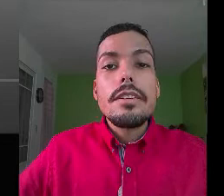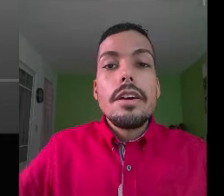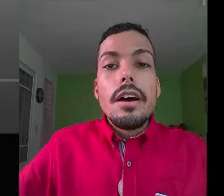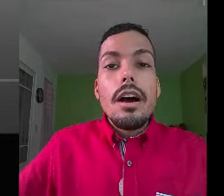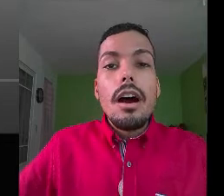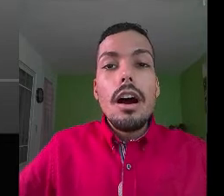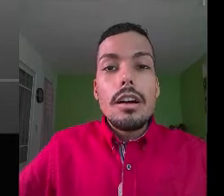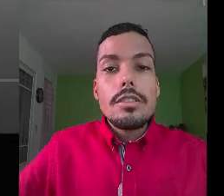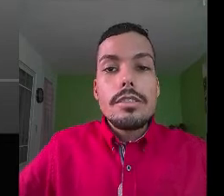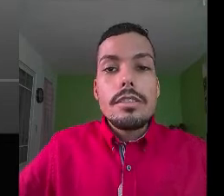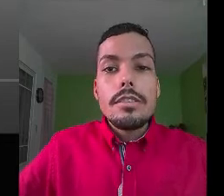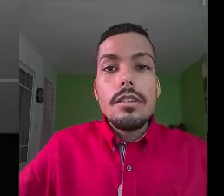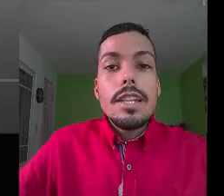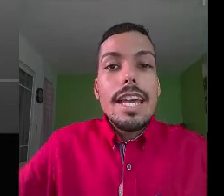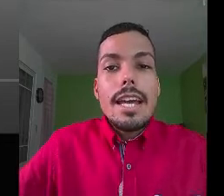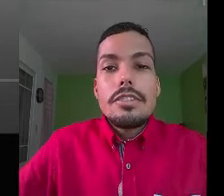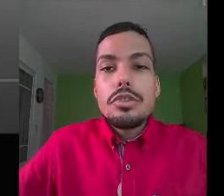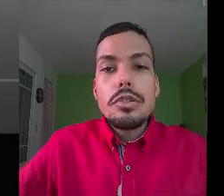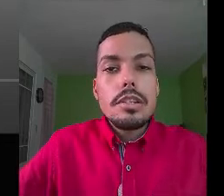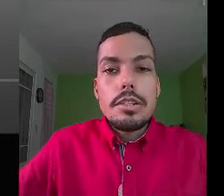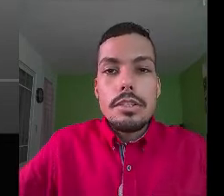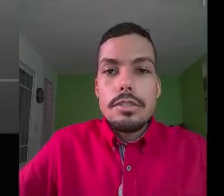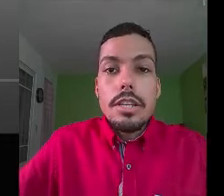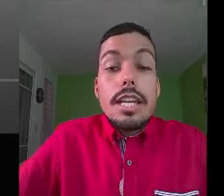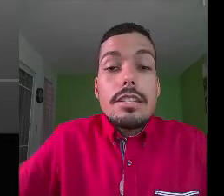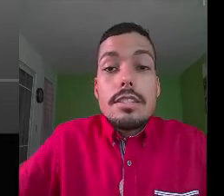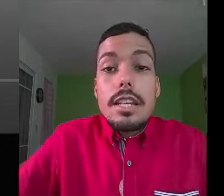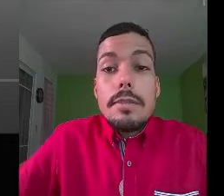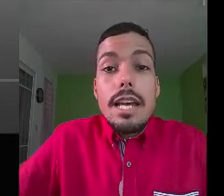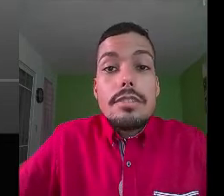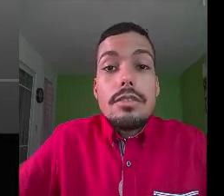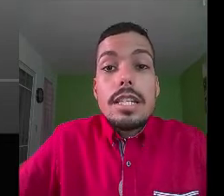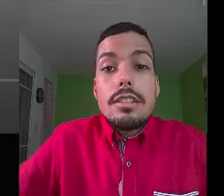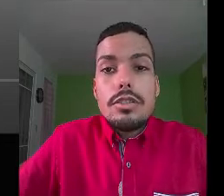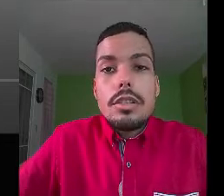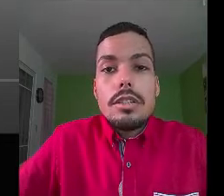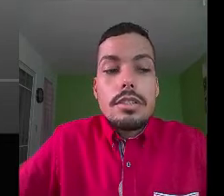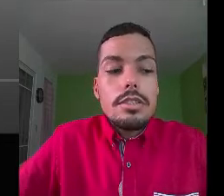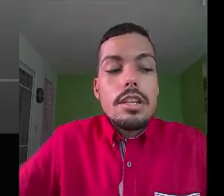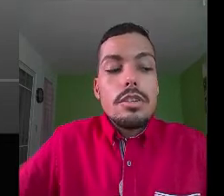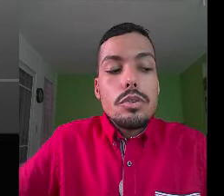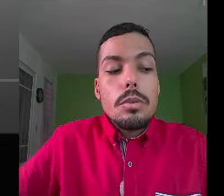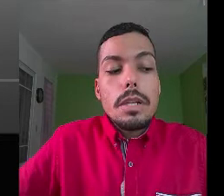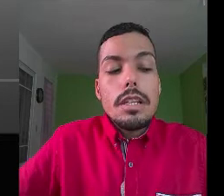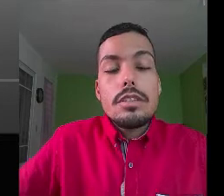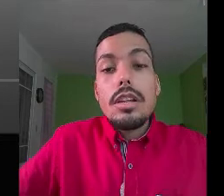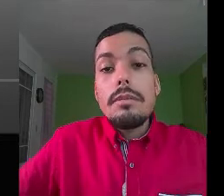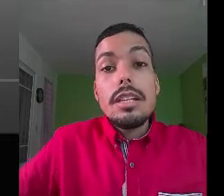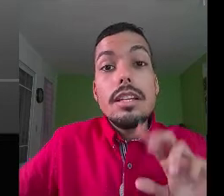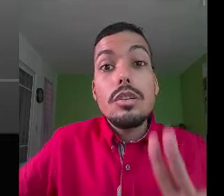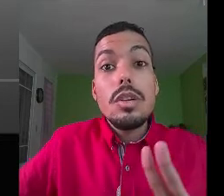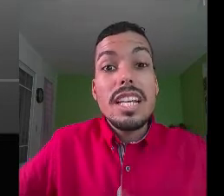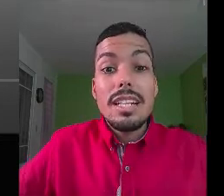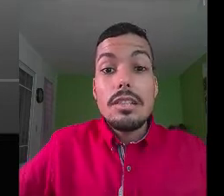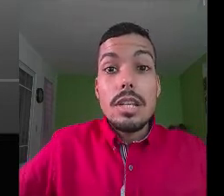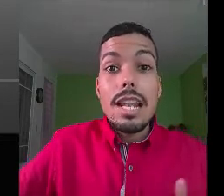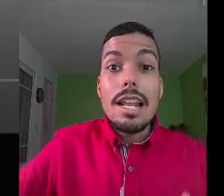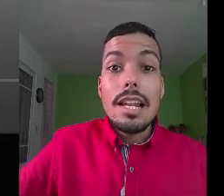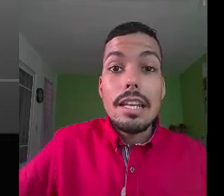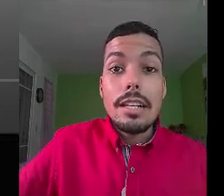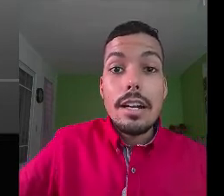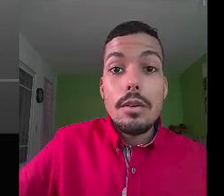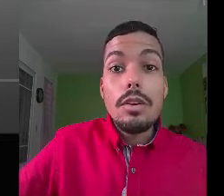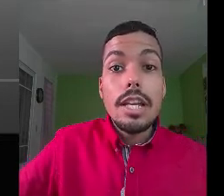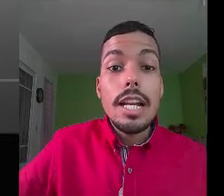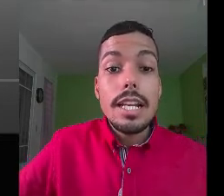Ox. Ox. Only has two letters, ¿ok? Its name has only two letters. Su nombre tiene solamente dos letras,